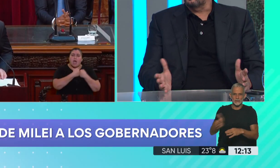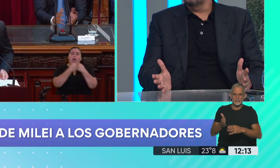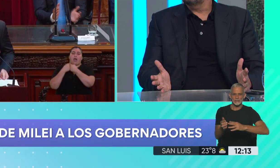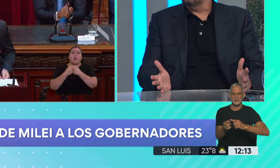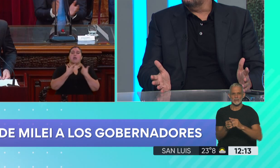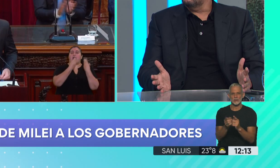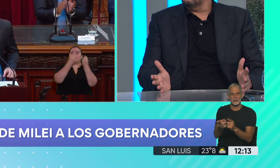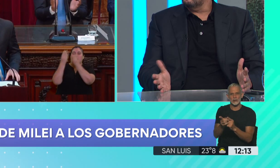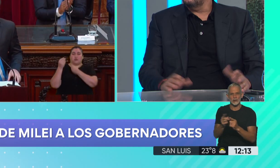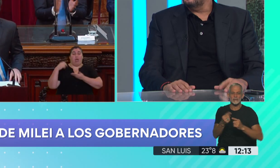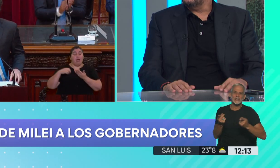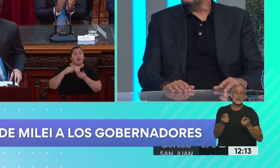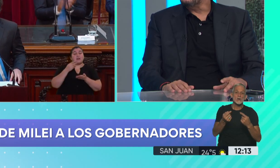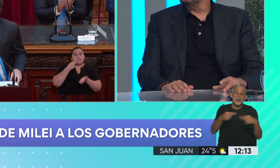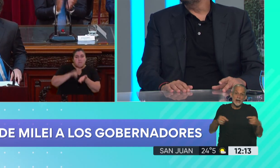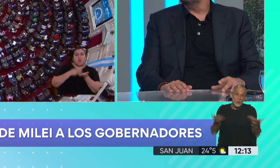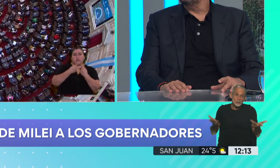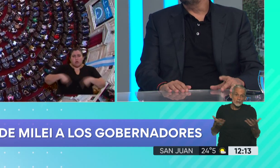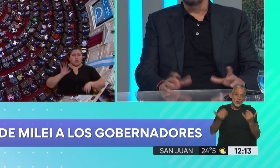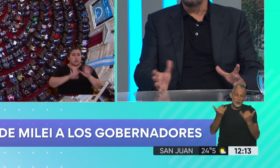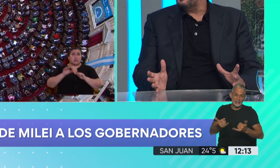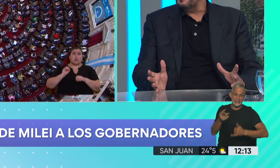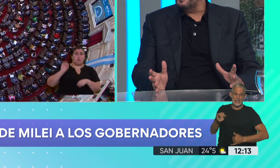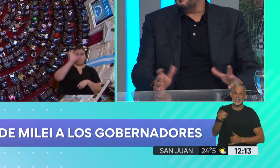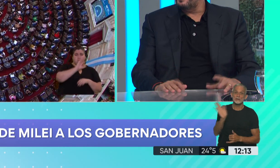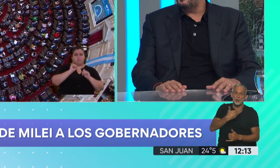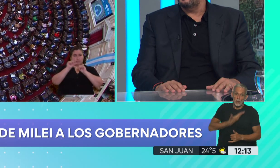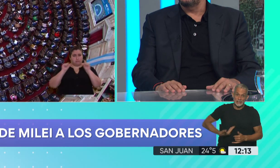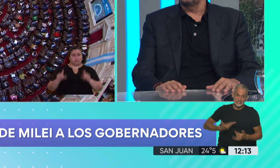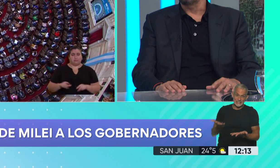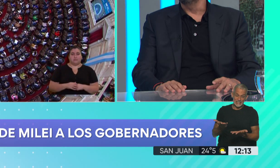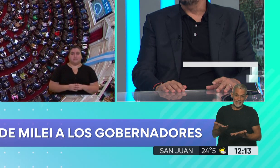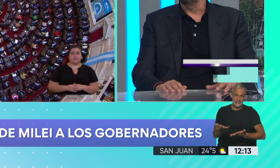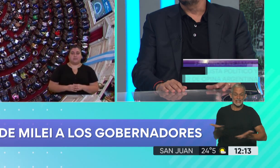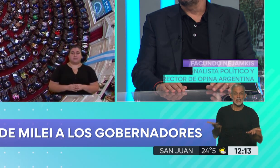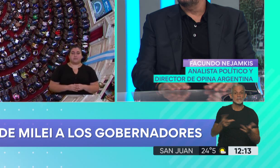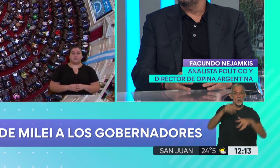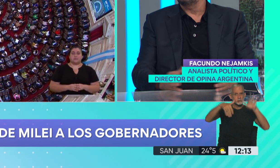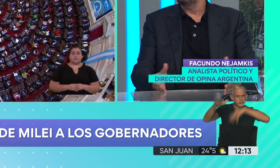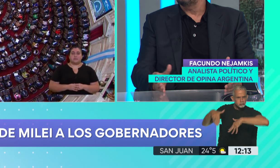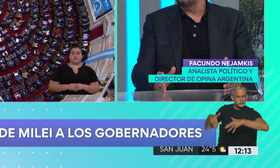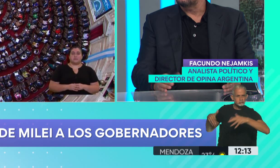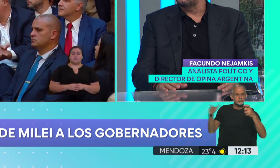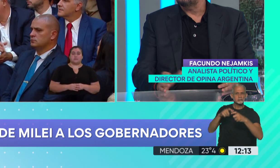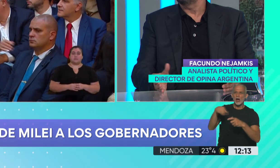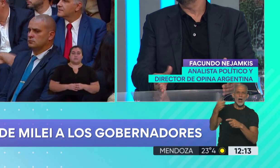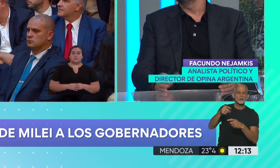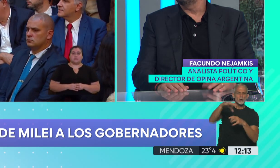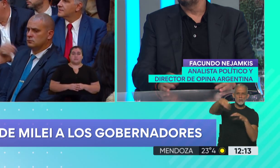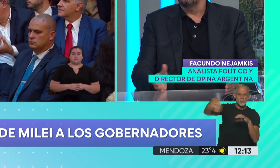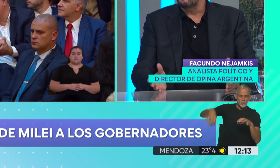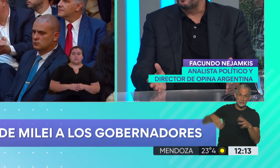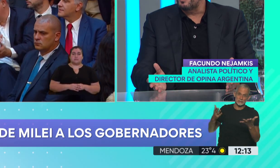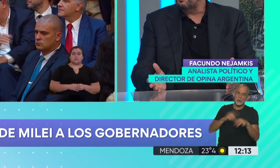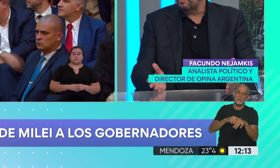un recurso que tiene todo presidente, la convocatoria al resto de los sectores, sobre todo en un